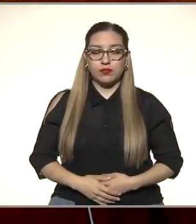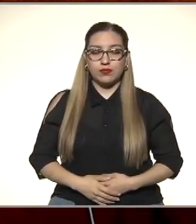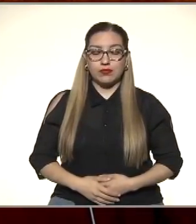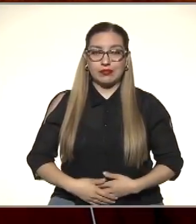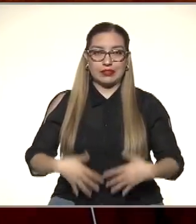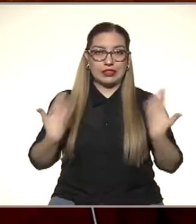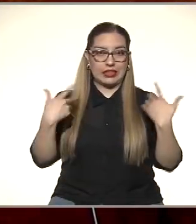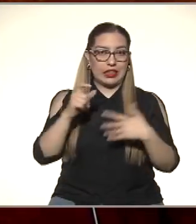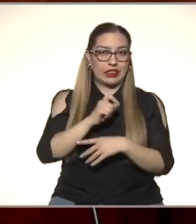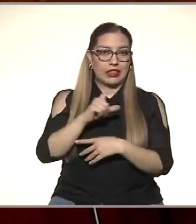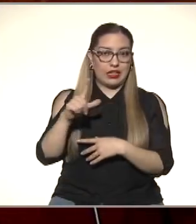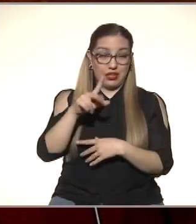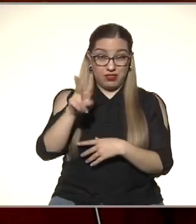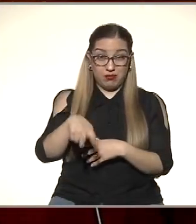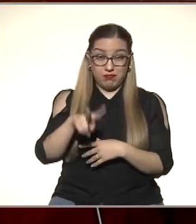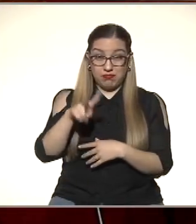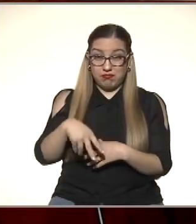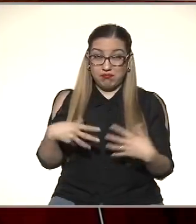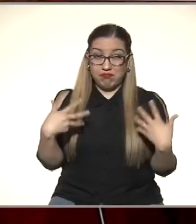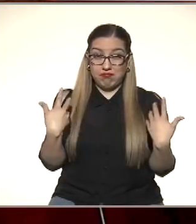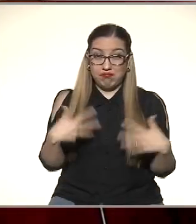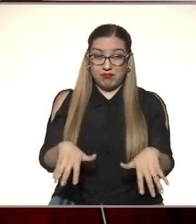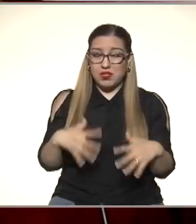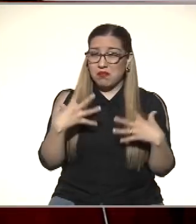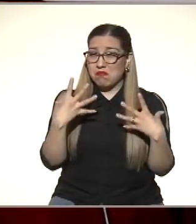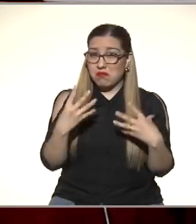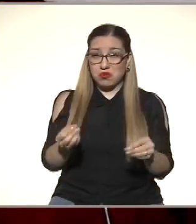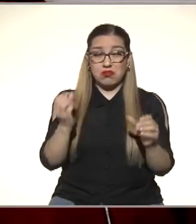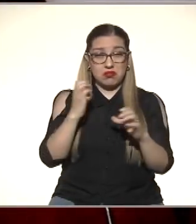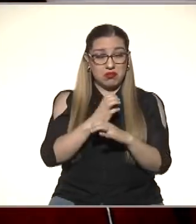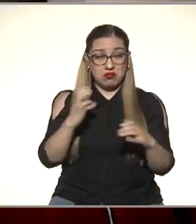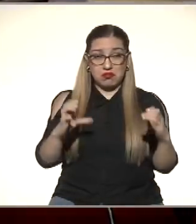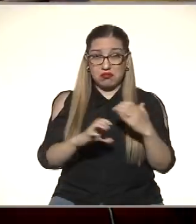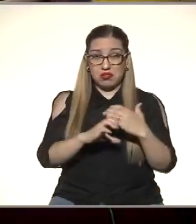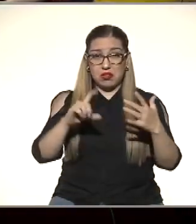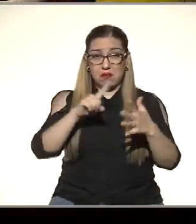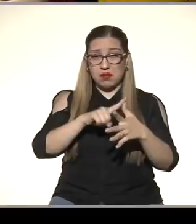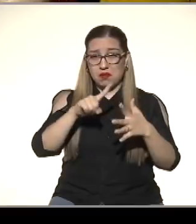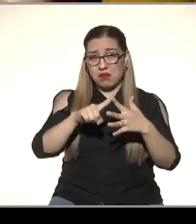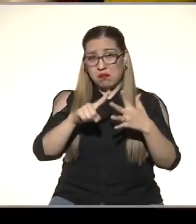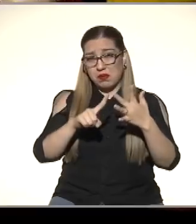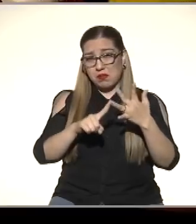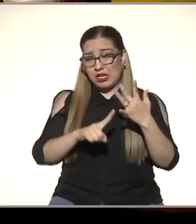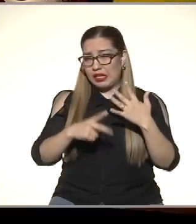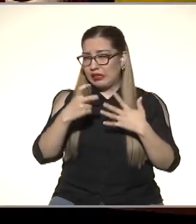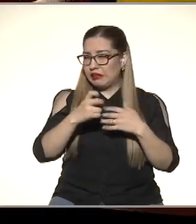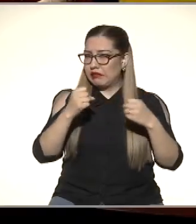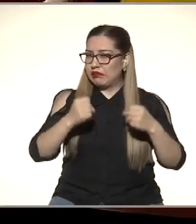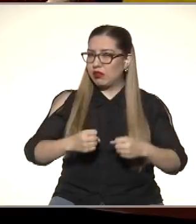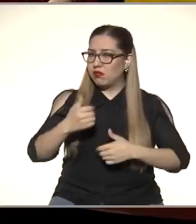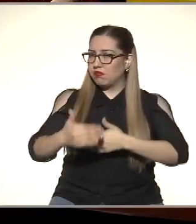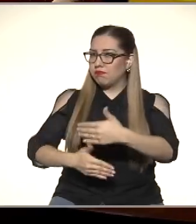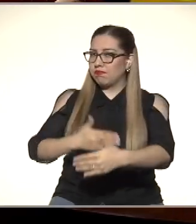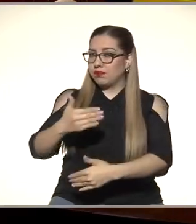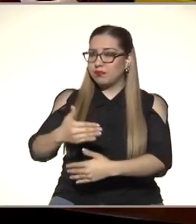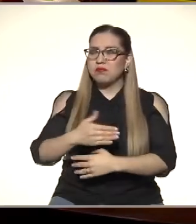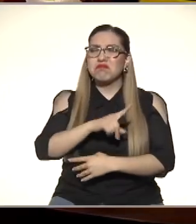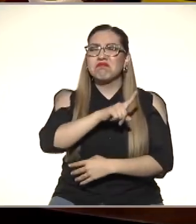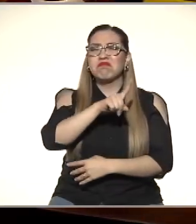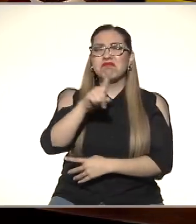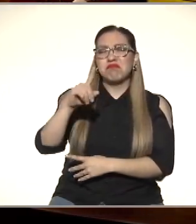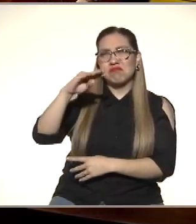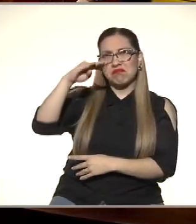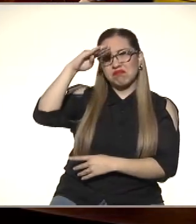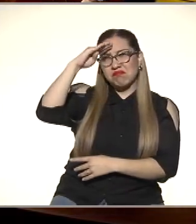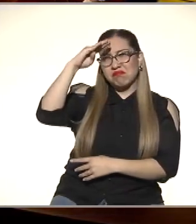¿Qué tal, verdad? Es que tiene muchísimas implicaciones y por supuesto que va a tener repercusiones. Y uno generalmente cree que es